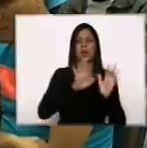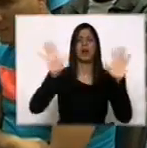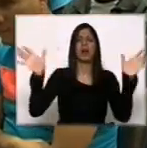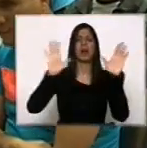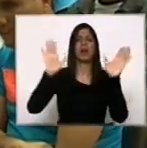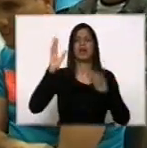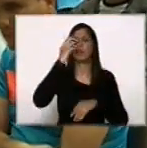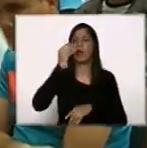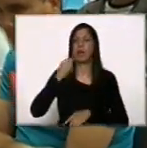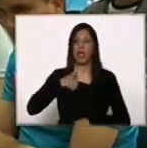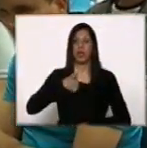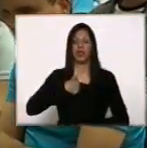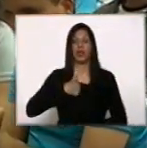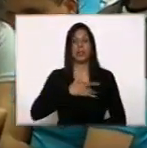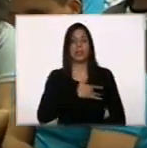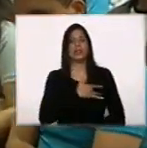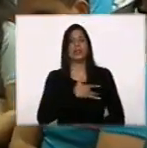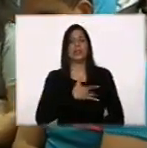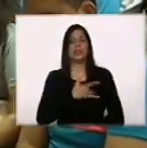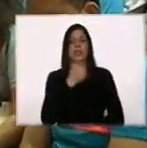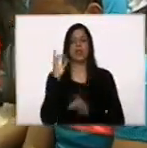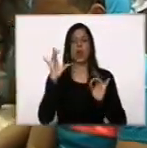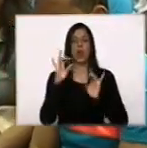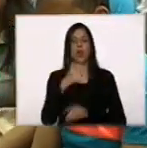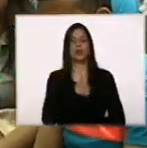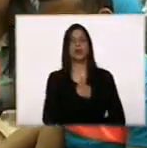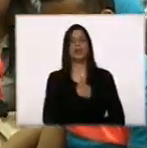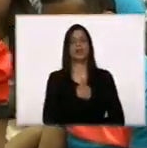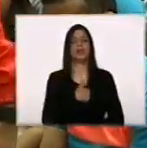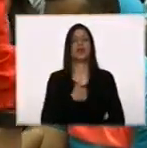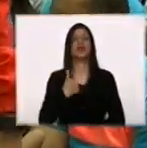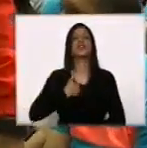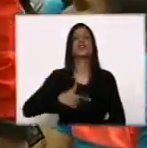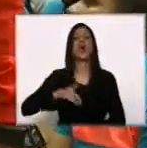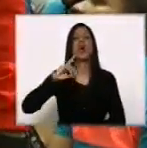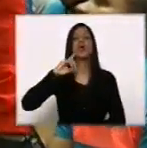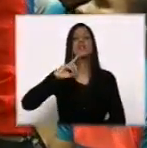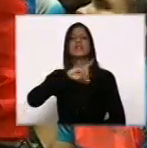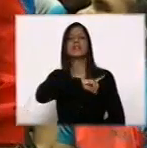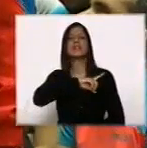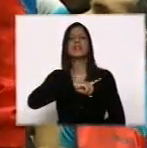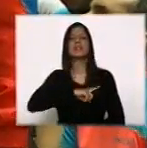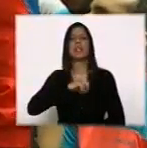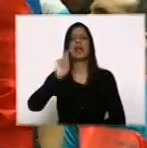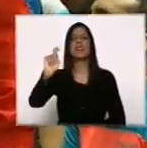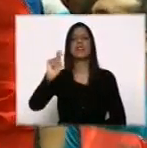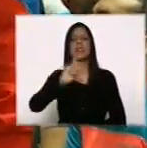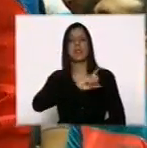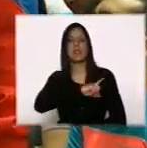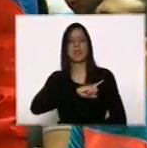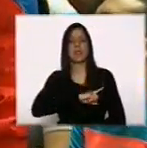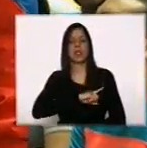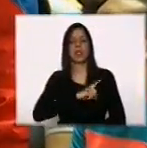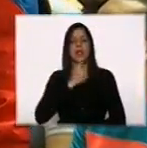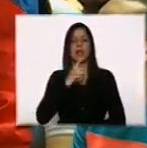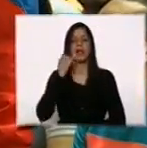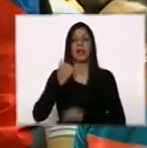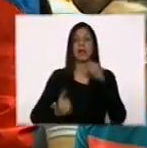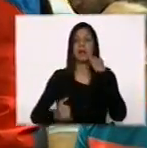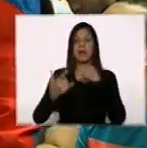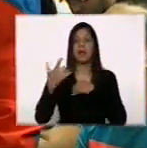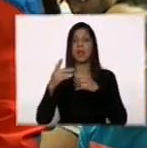de teniente en la compañía de honor 24 de junio, después de venir de frontera como, desde que me gradué